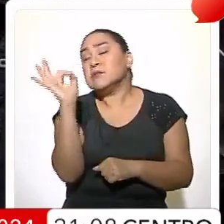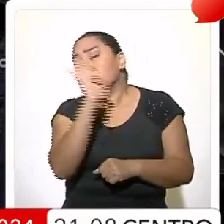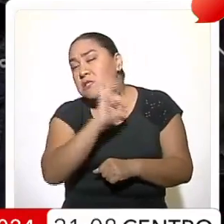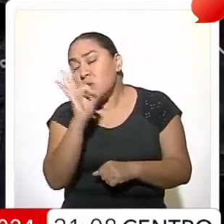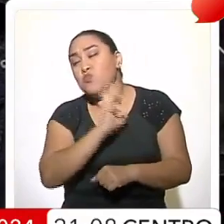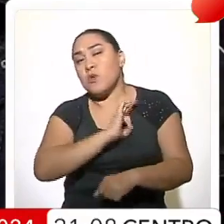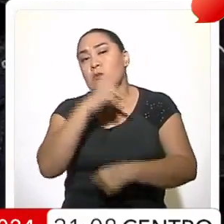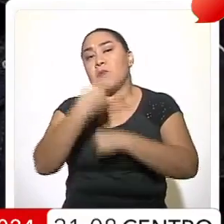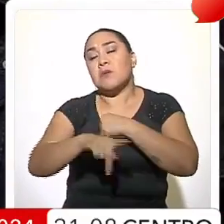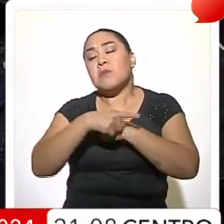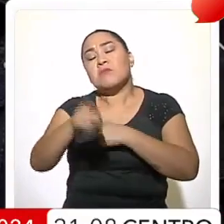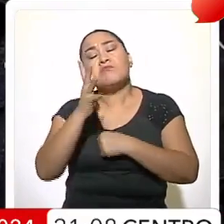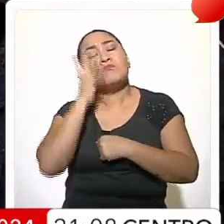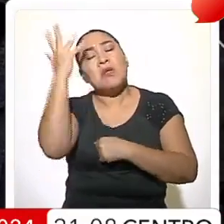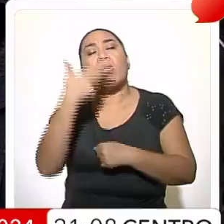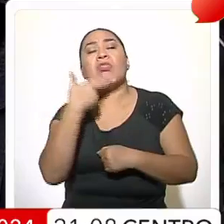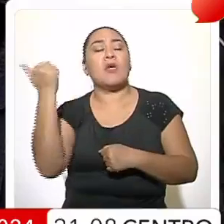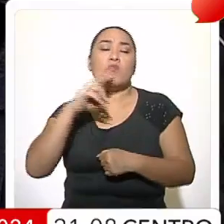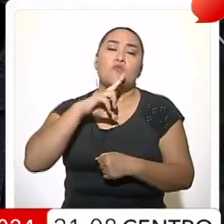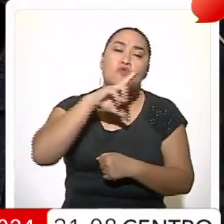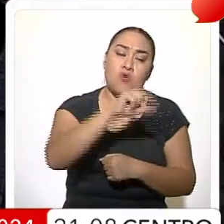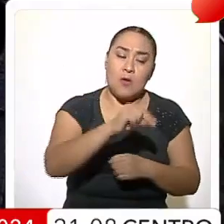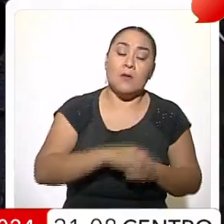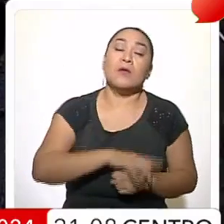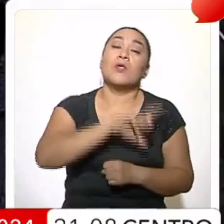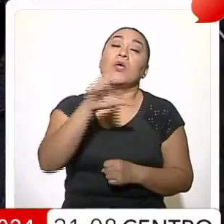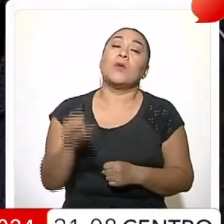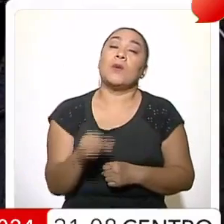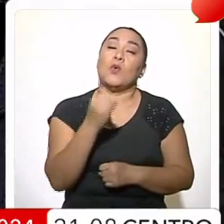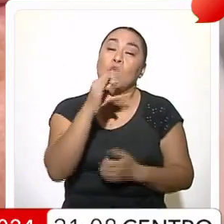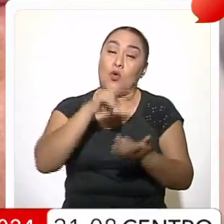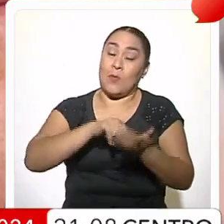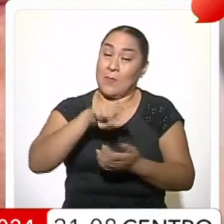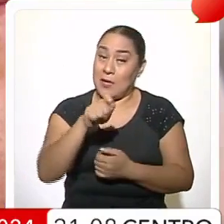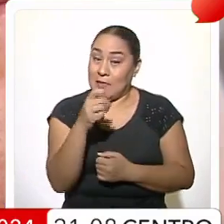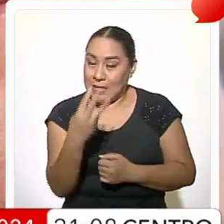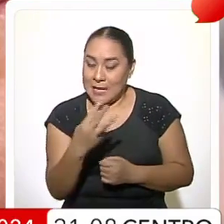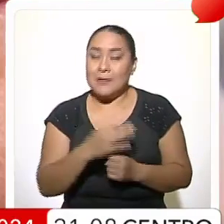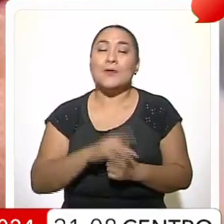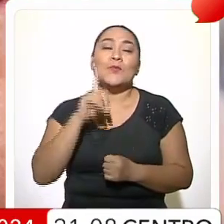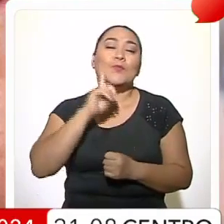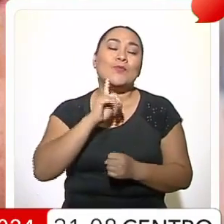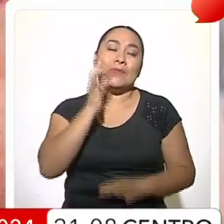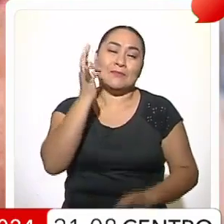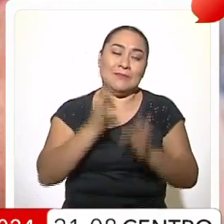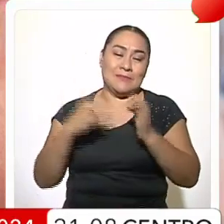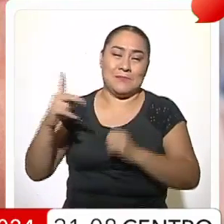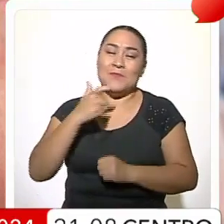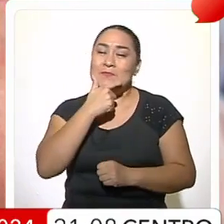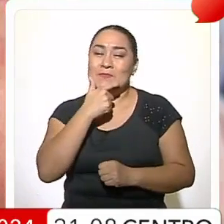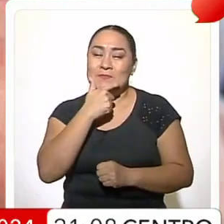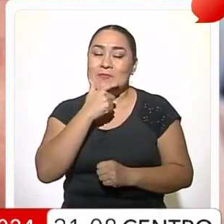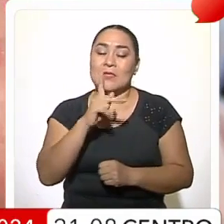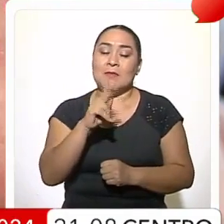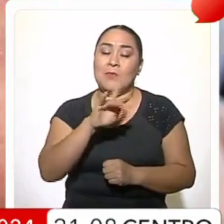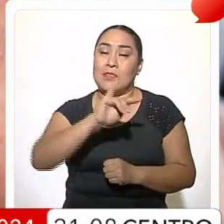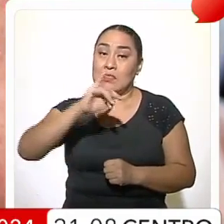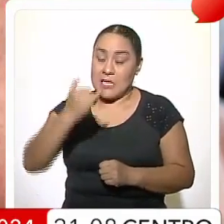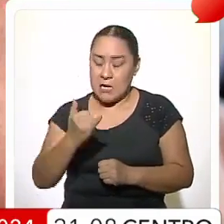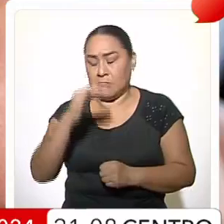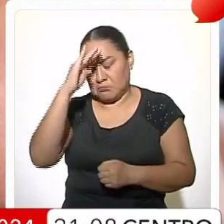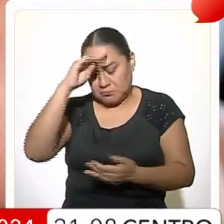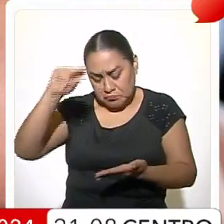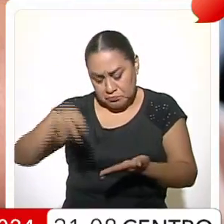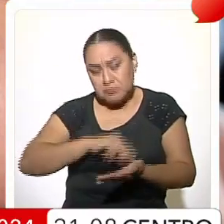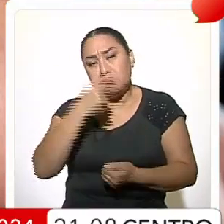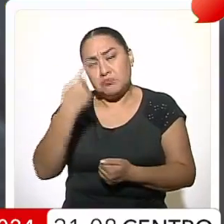representar riesgo de suicidio. Ya en junio de 2023, la ministra del Interior británica, Priti Patel, firmó el